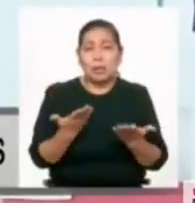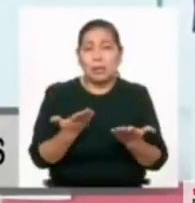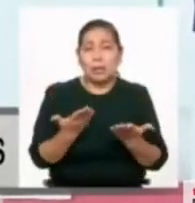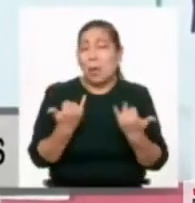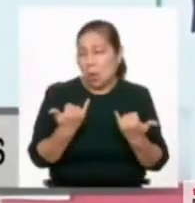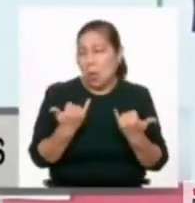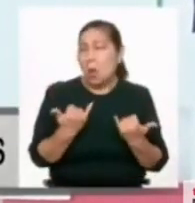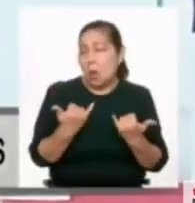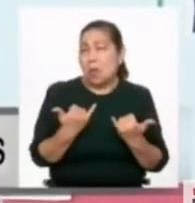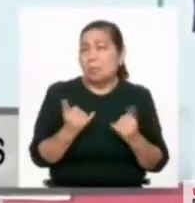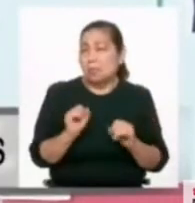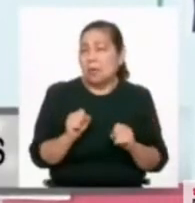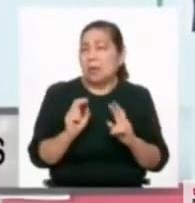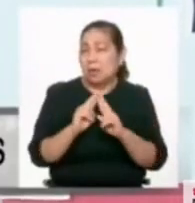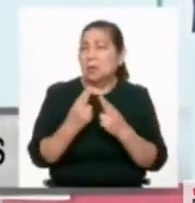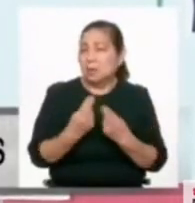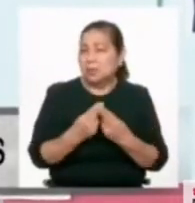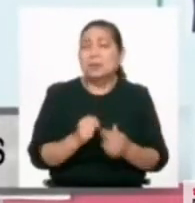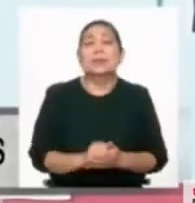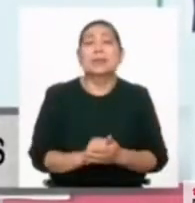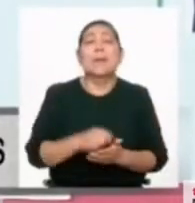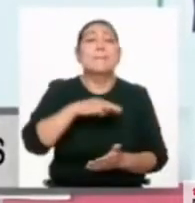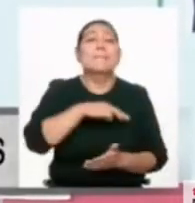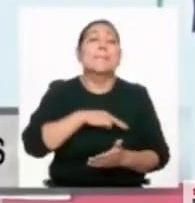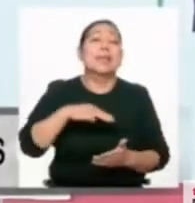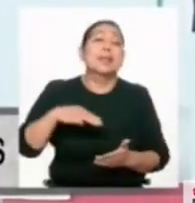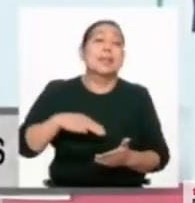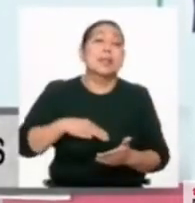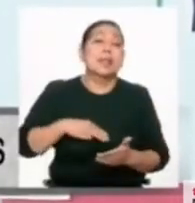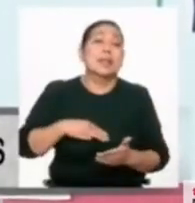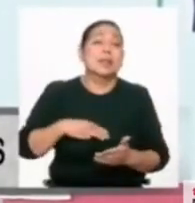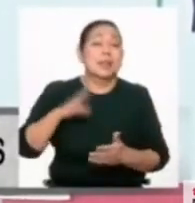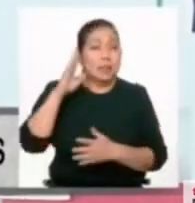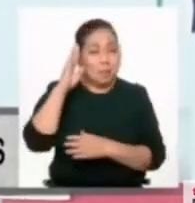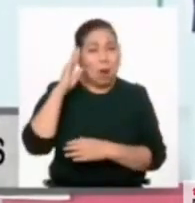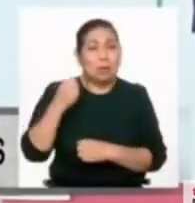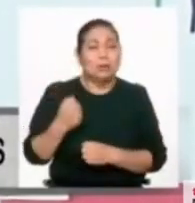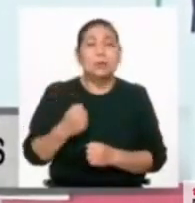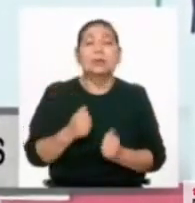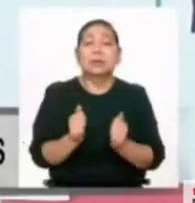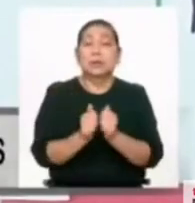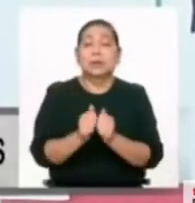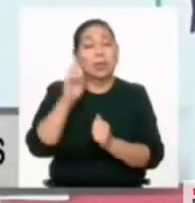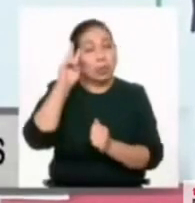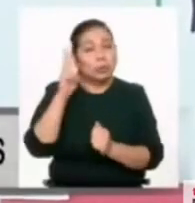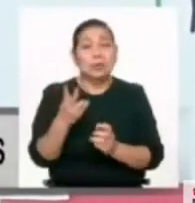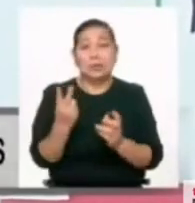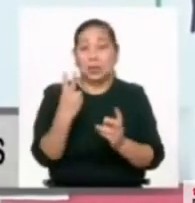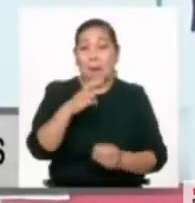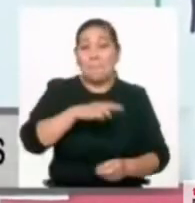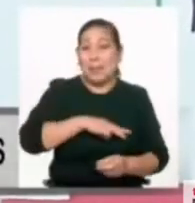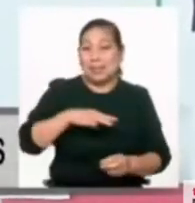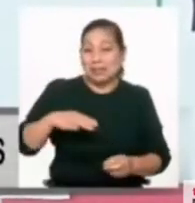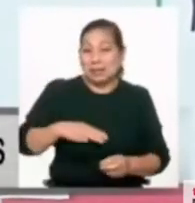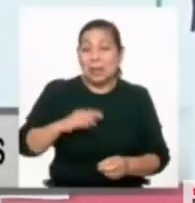que hoy día mismo tienen una reunión el ministro del Interior y el ministro de Defensa,